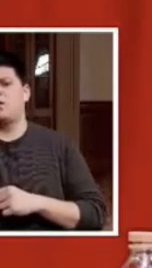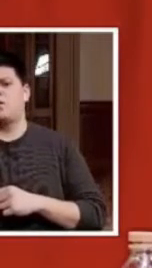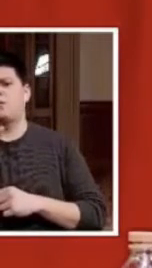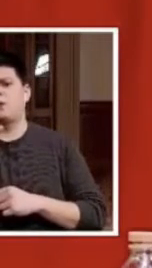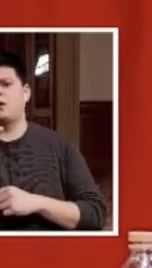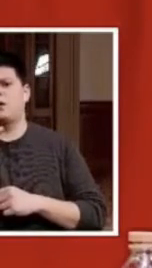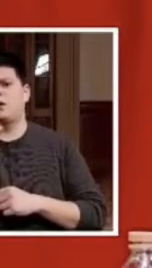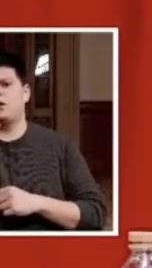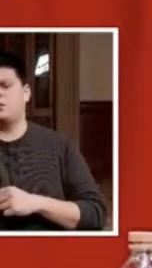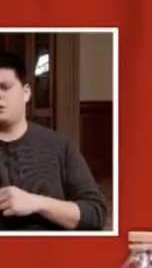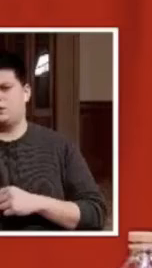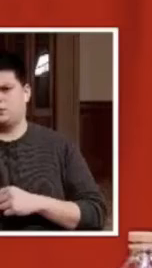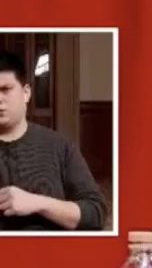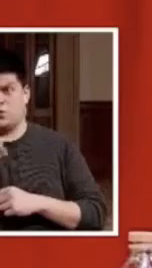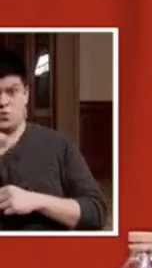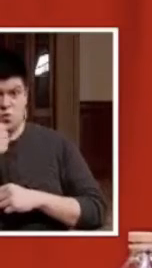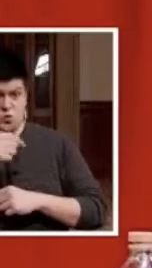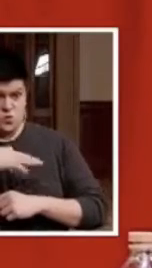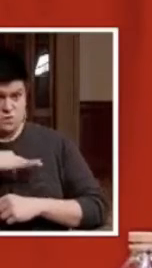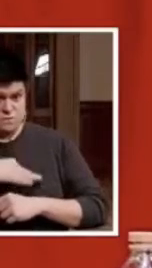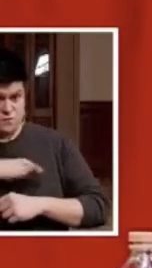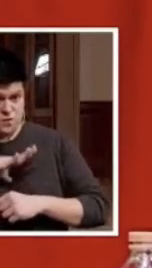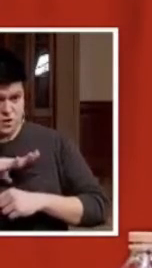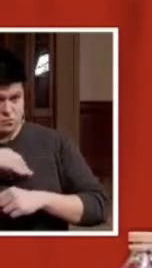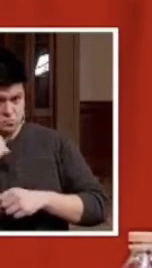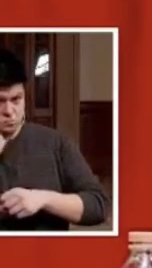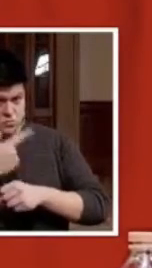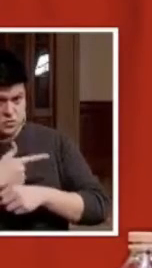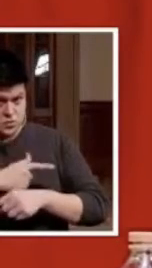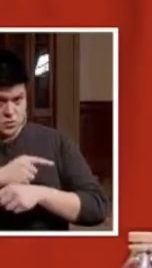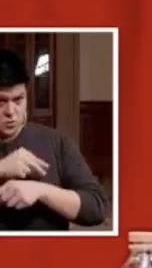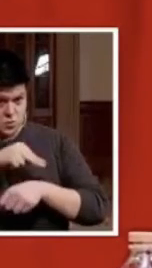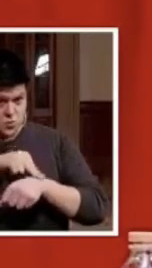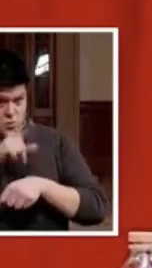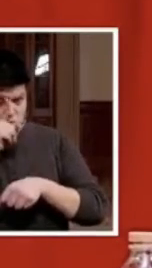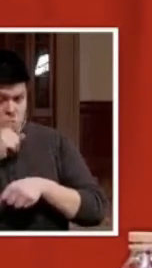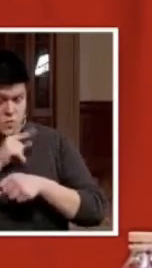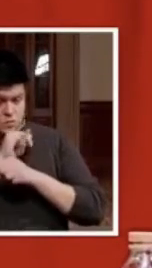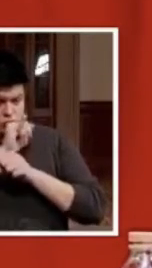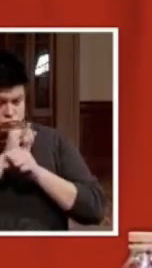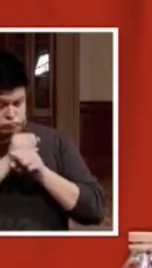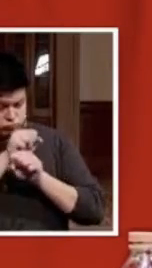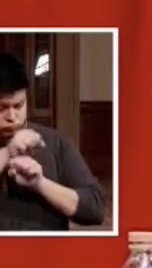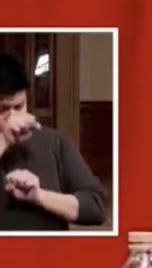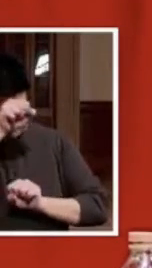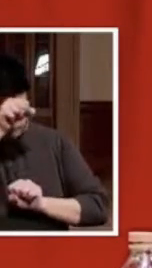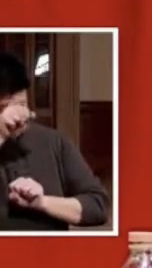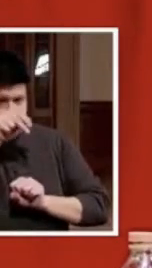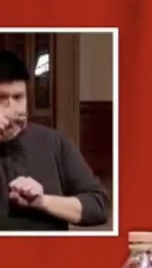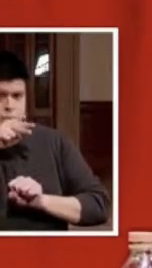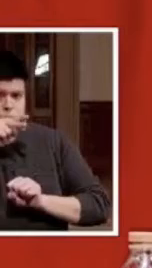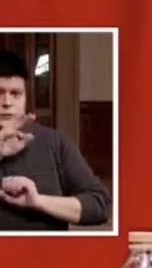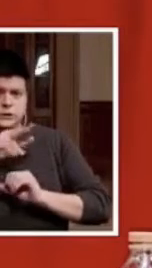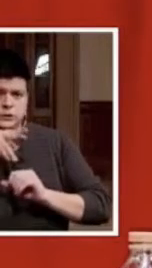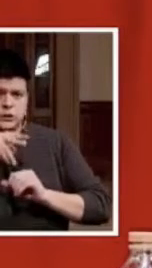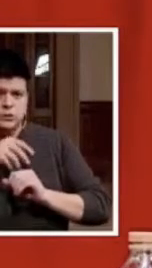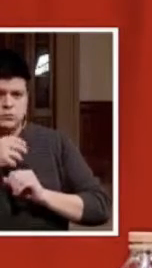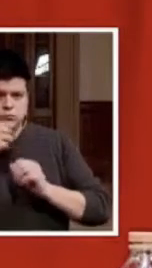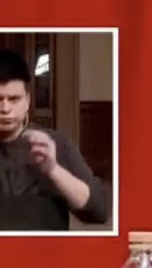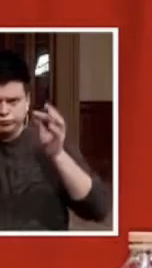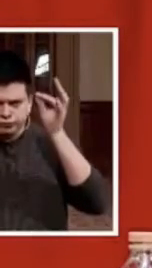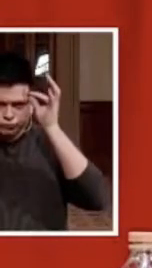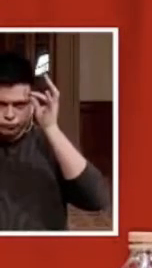otros virus. La doctora ha sido estudiada ya, se le realizó electroencefalograma,